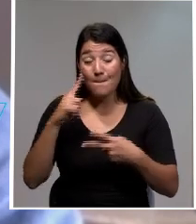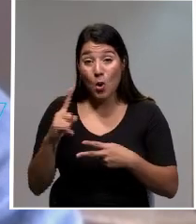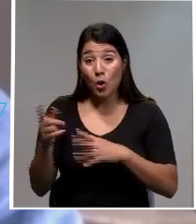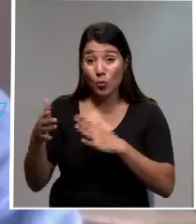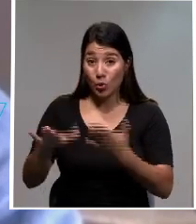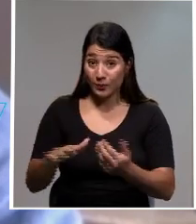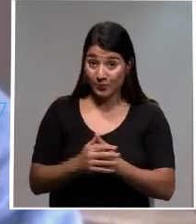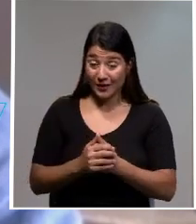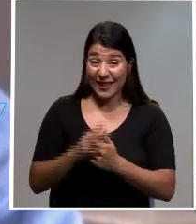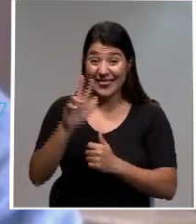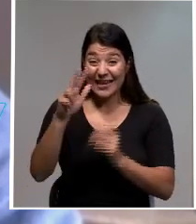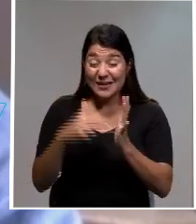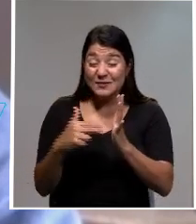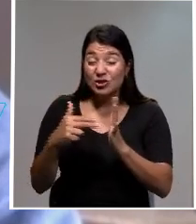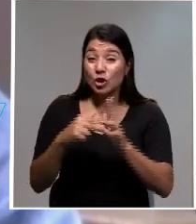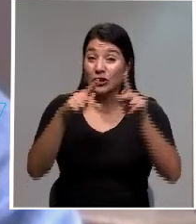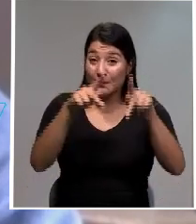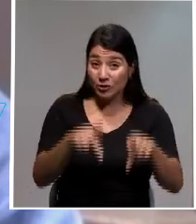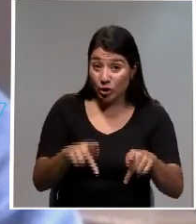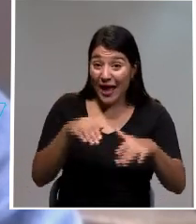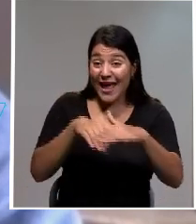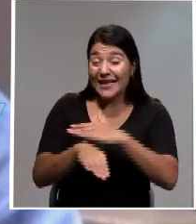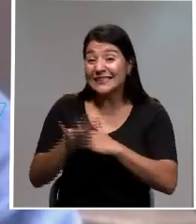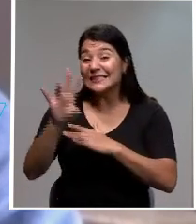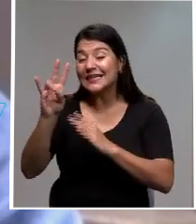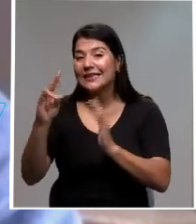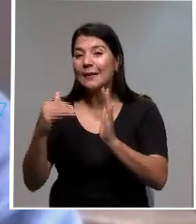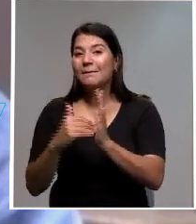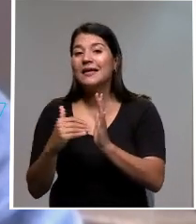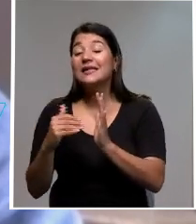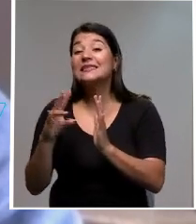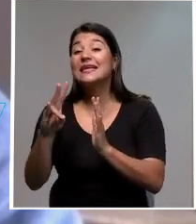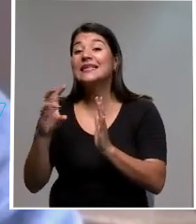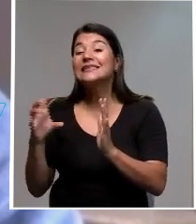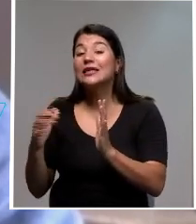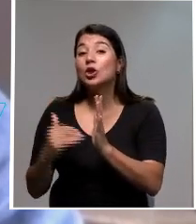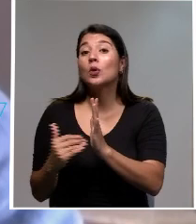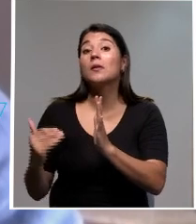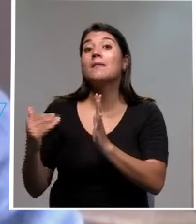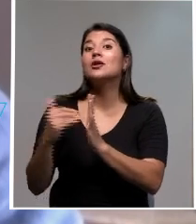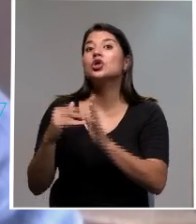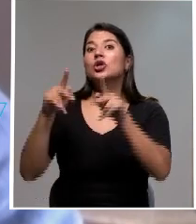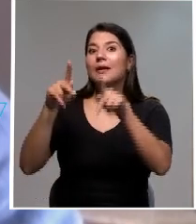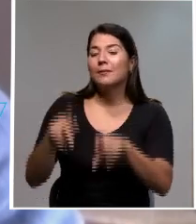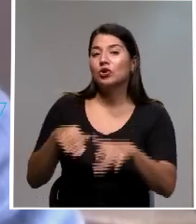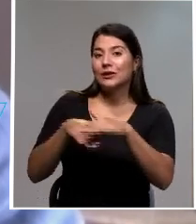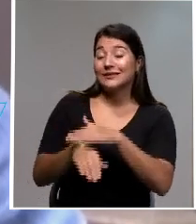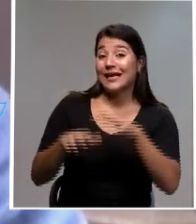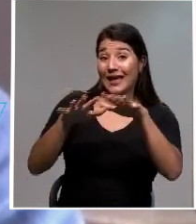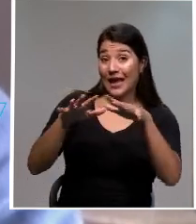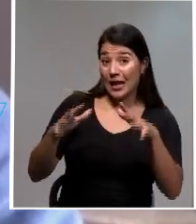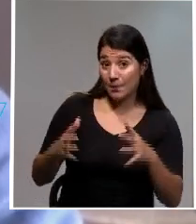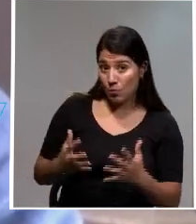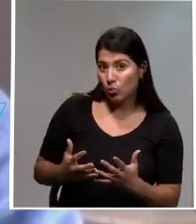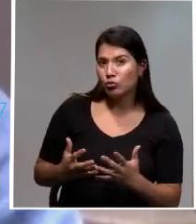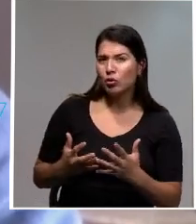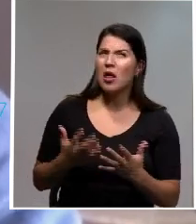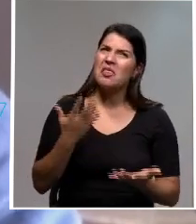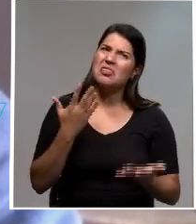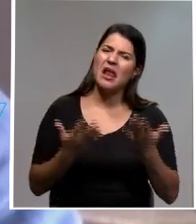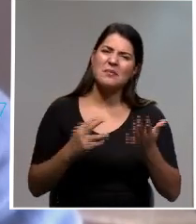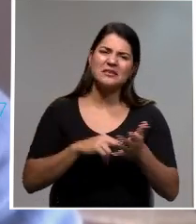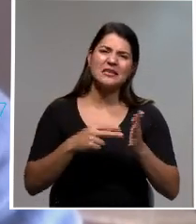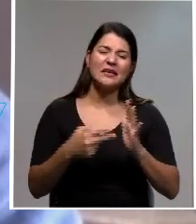en 7.700 millones o más de habitantes que tenemos en la Tierra es posiblemente muy poco